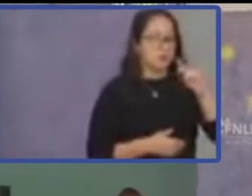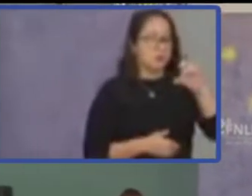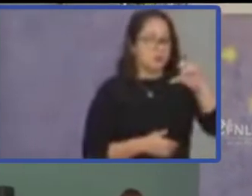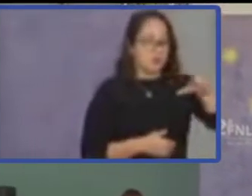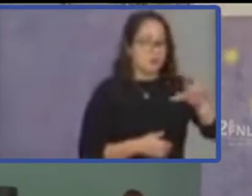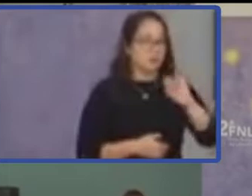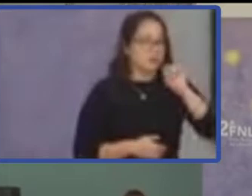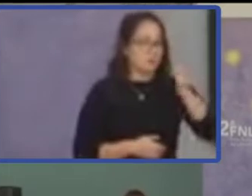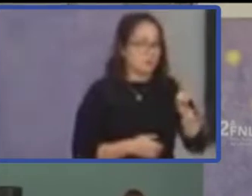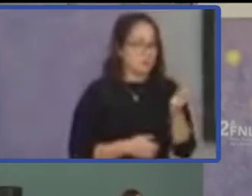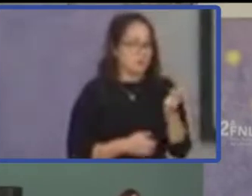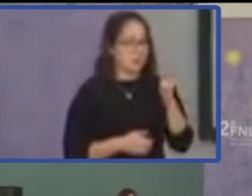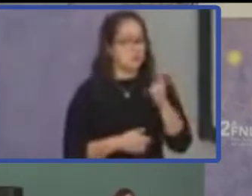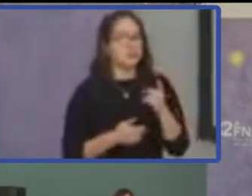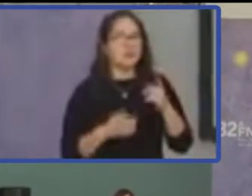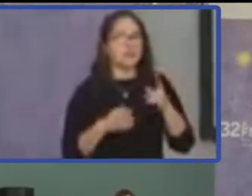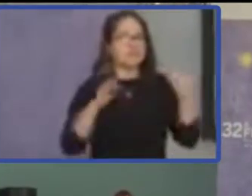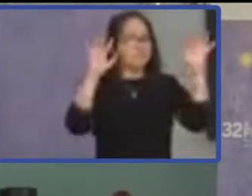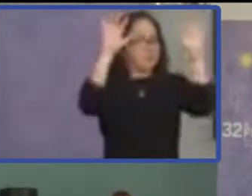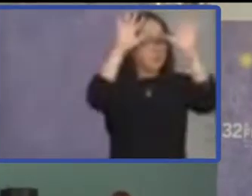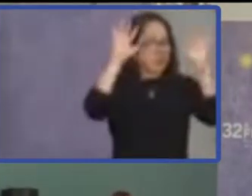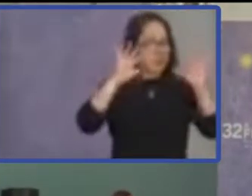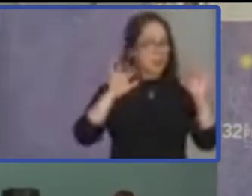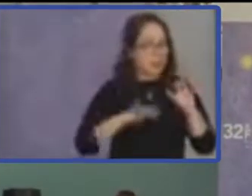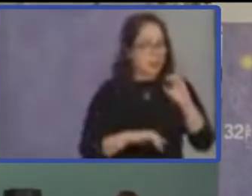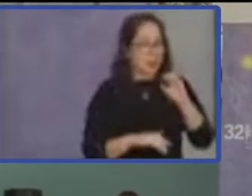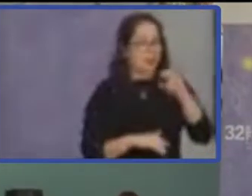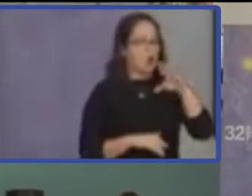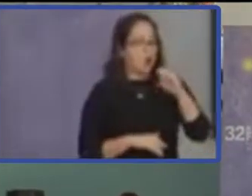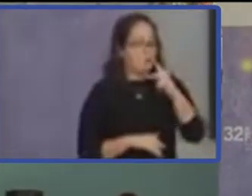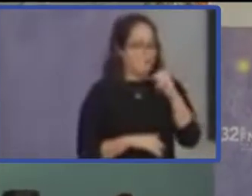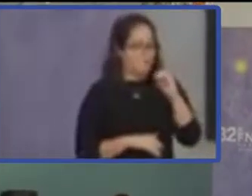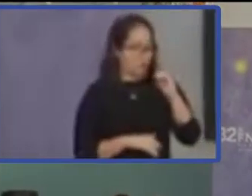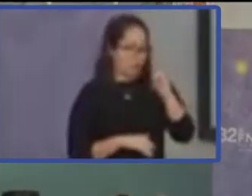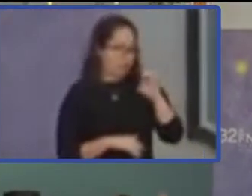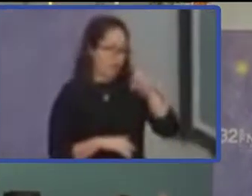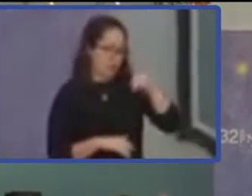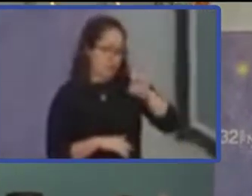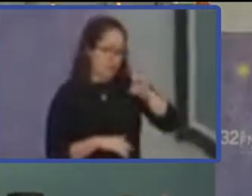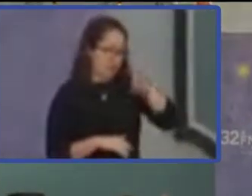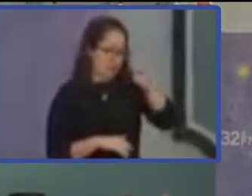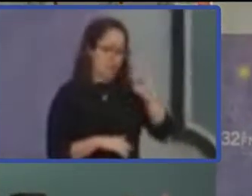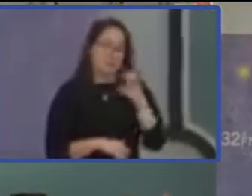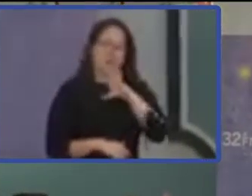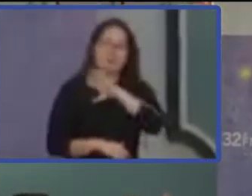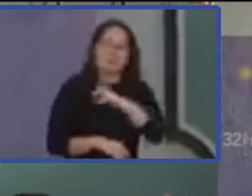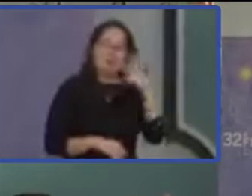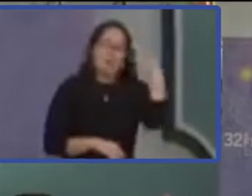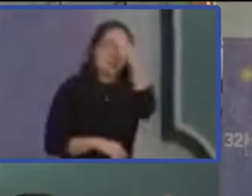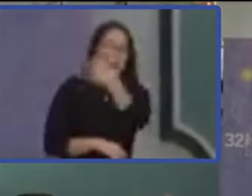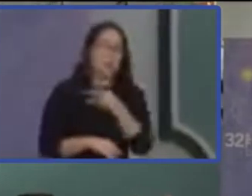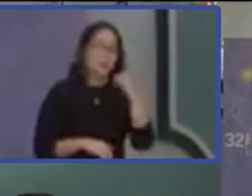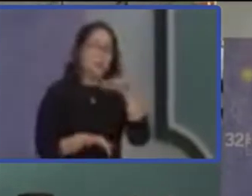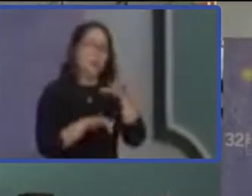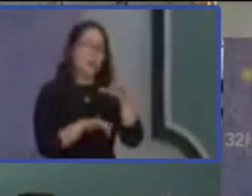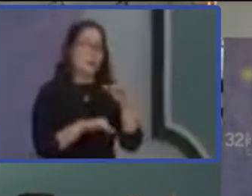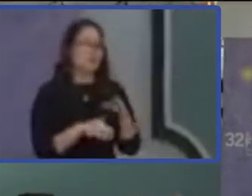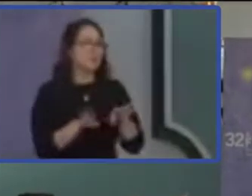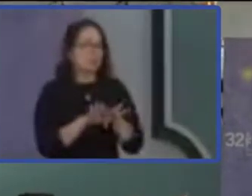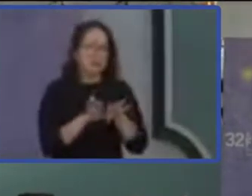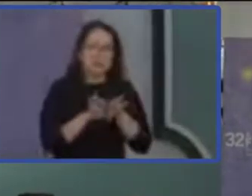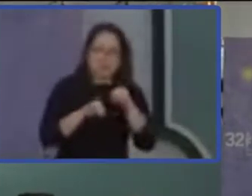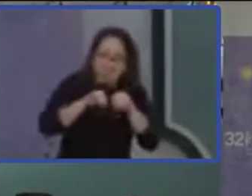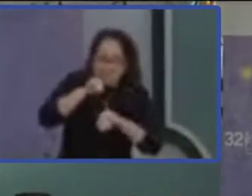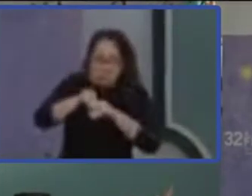este es uno que a mí me encanta, me parece precioso, me parece que es muy bonito cómo se construye. Primero